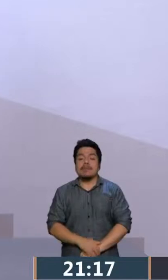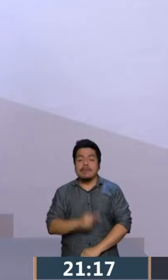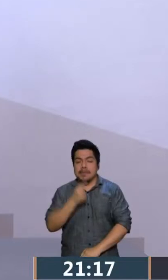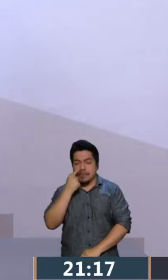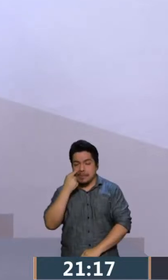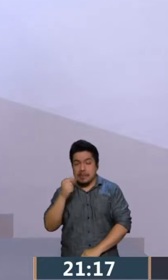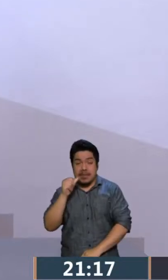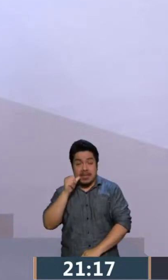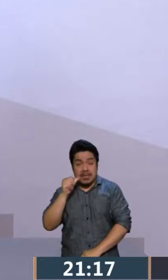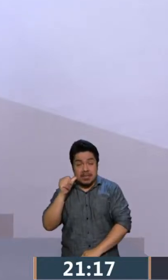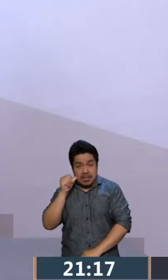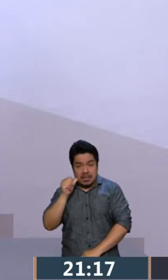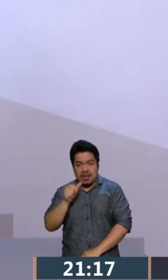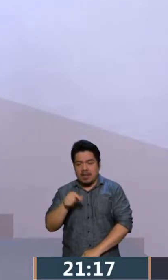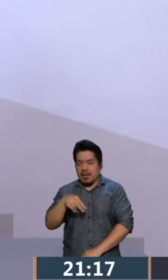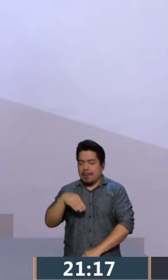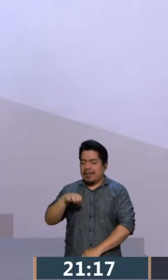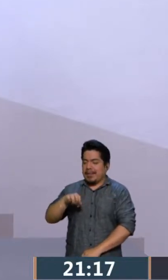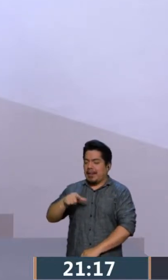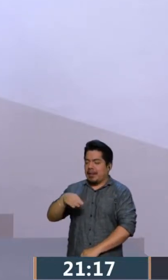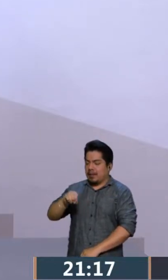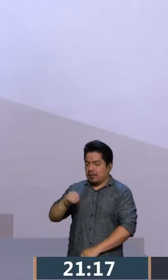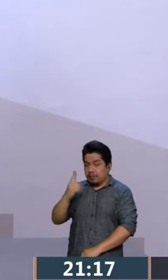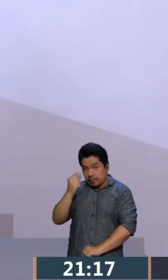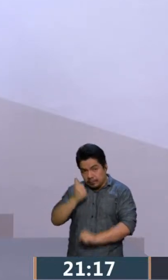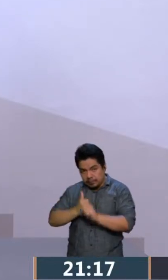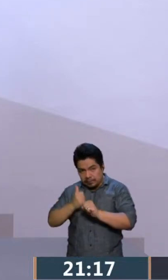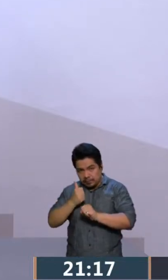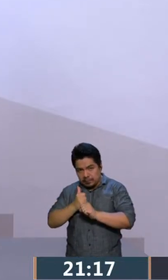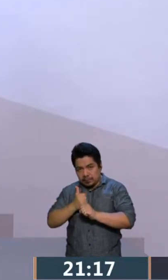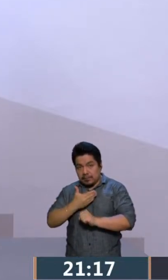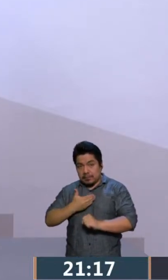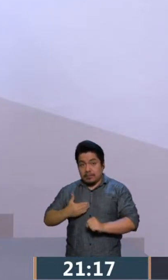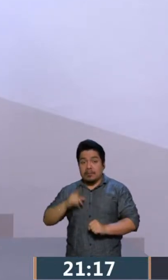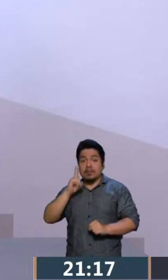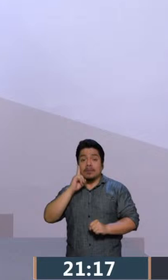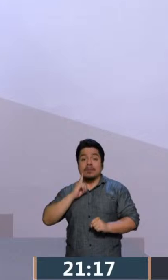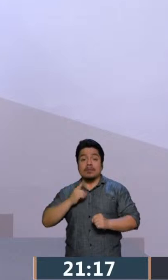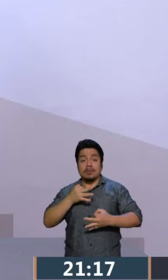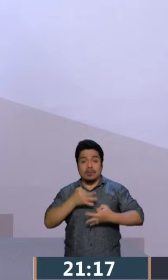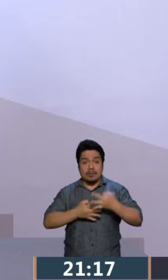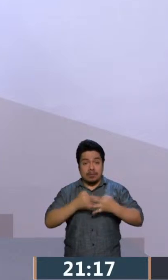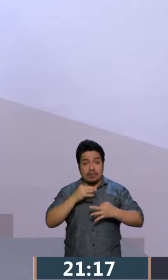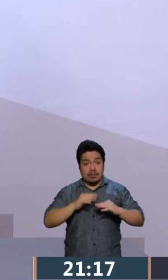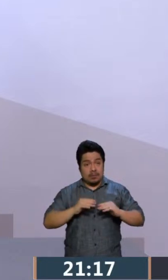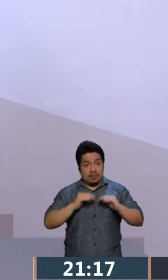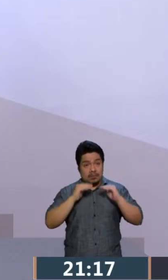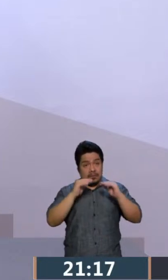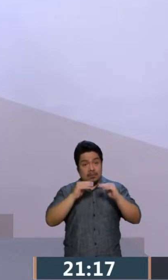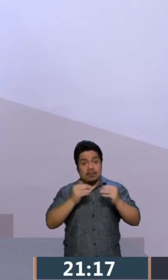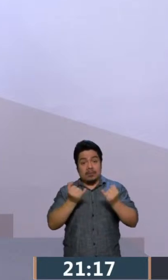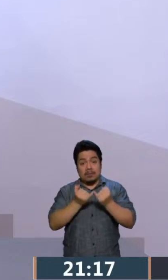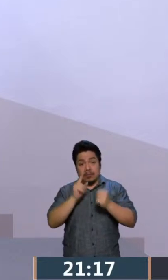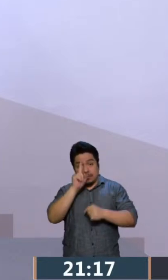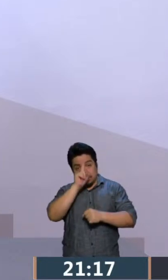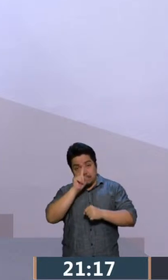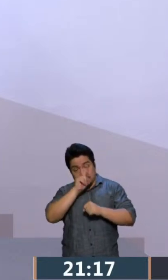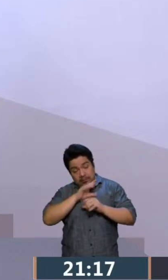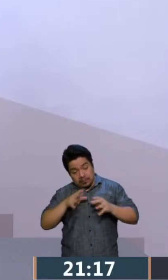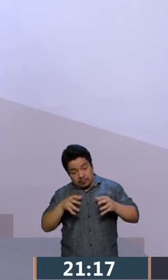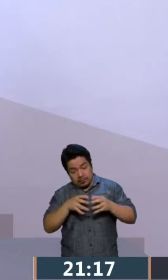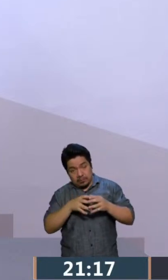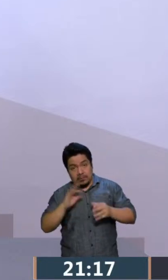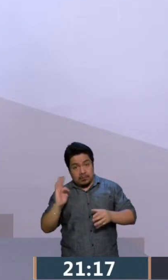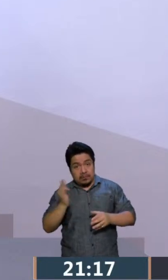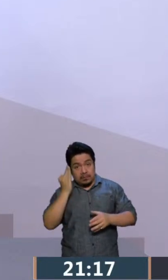Y mire, anoche Milenio dio a conocer que a finales del año pasado la presidenta de la Suprema Corte de Justicia de la Nación y del Consejo de la Judicatura